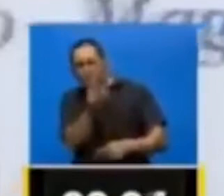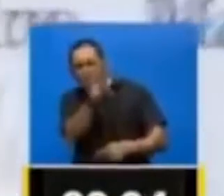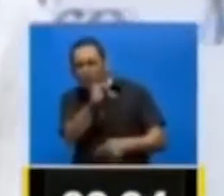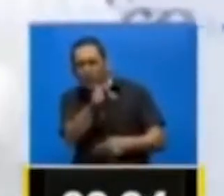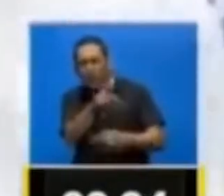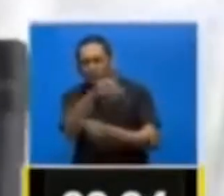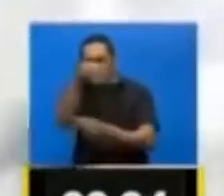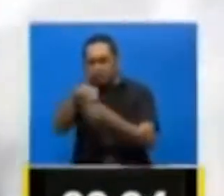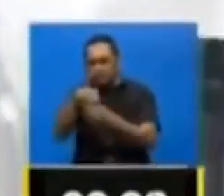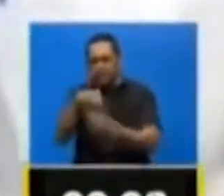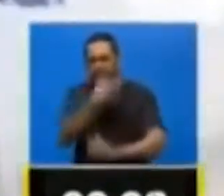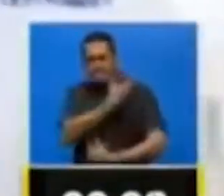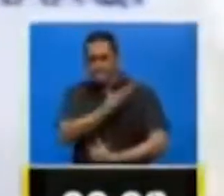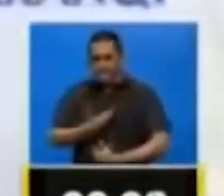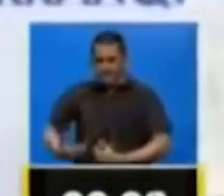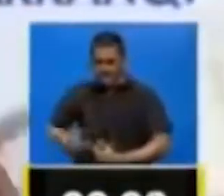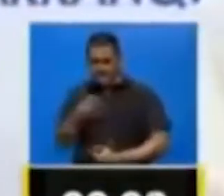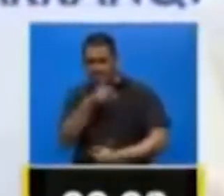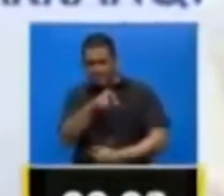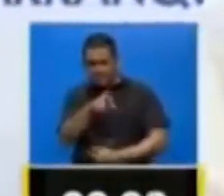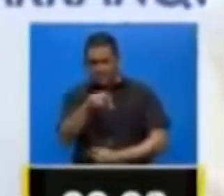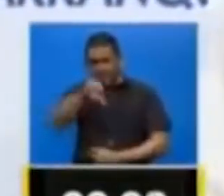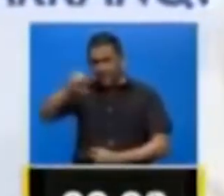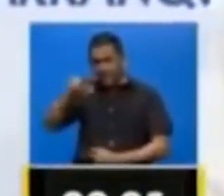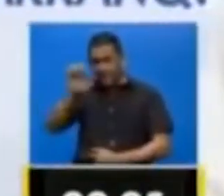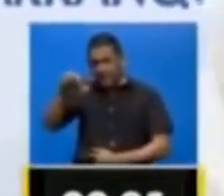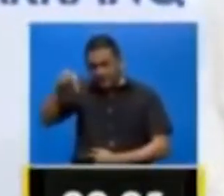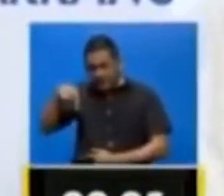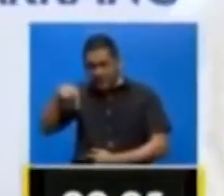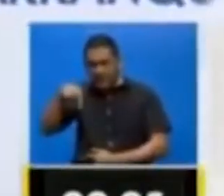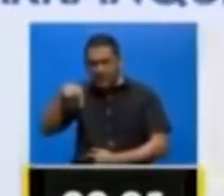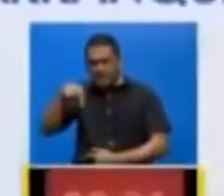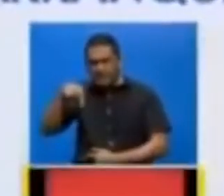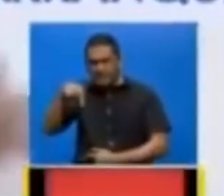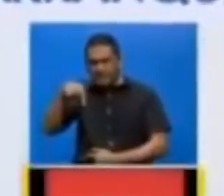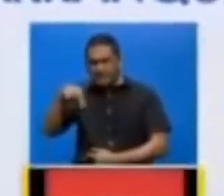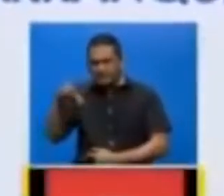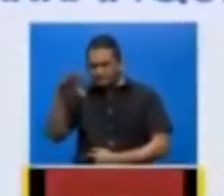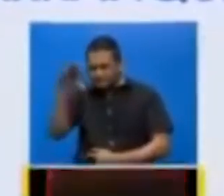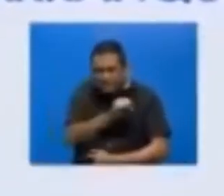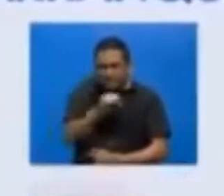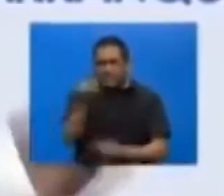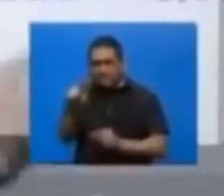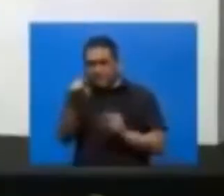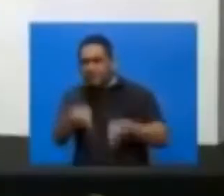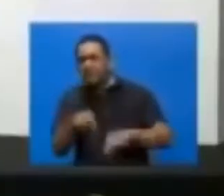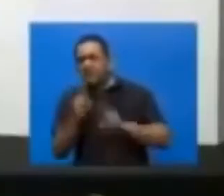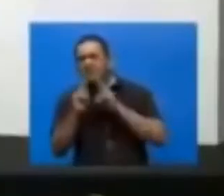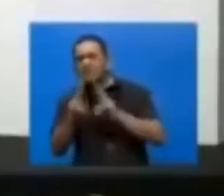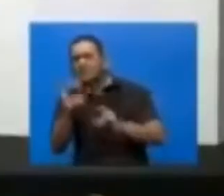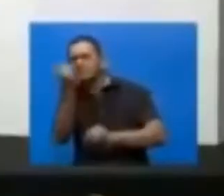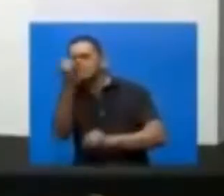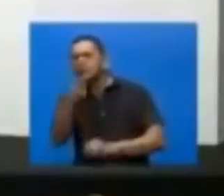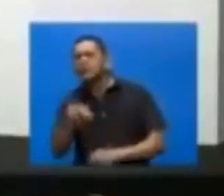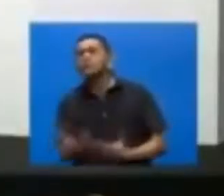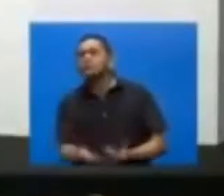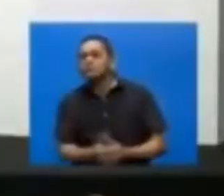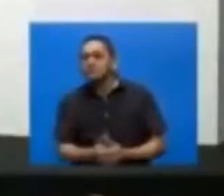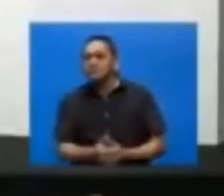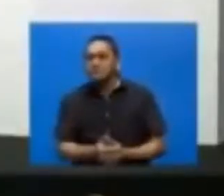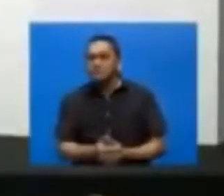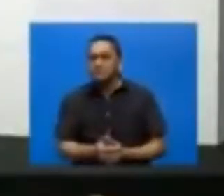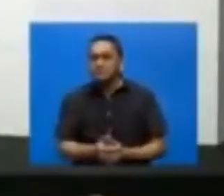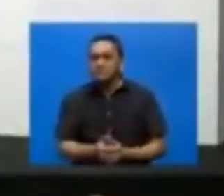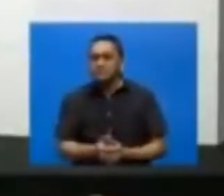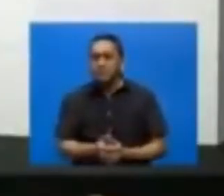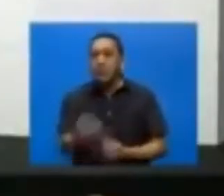Estado, incluido presidente de la República, la JEP podría descubrirlo. Y esa es la respuesta. ¿Ustedes solo quieren